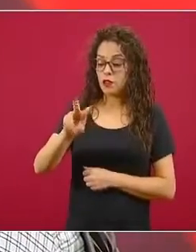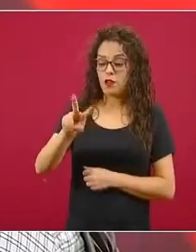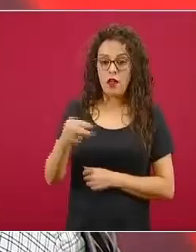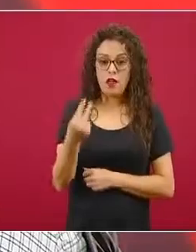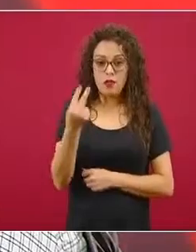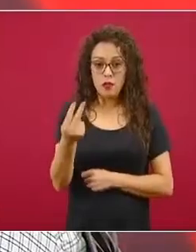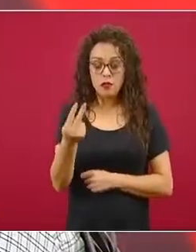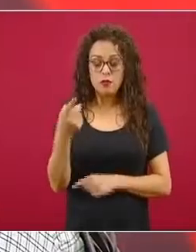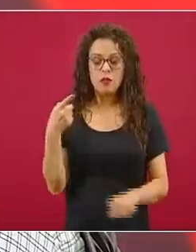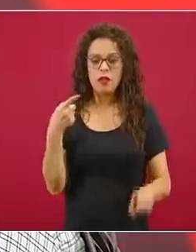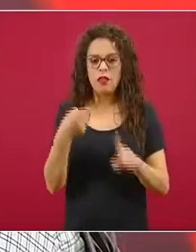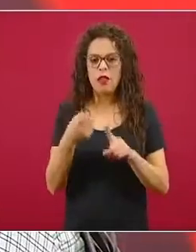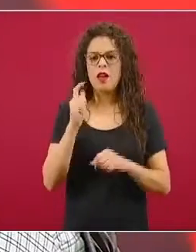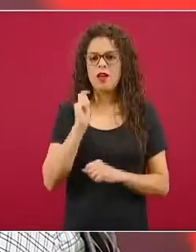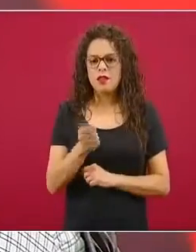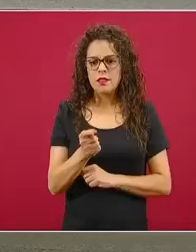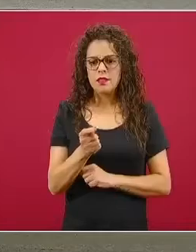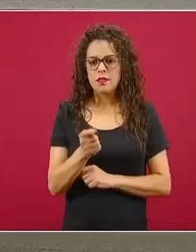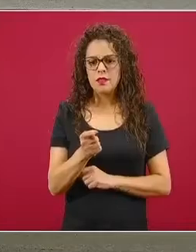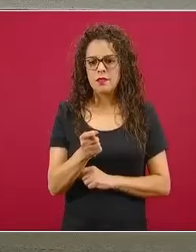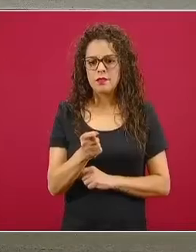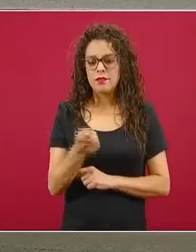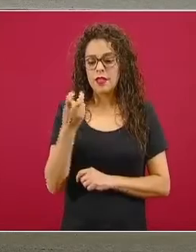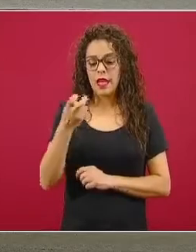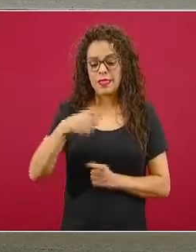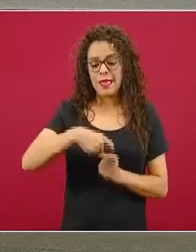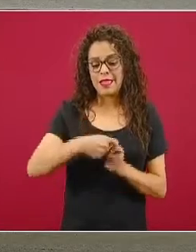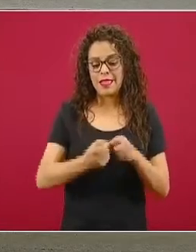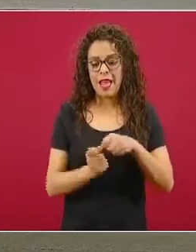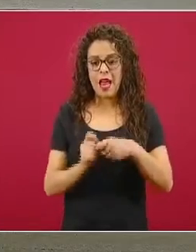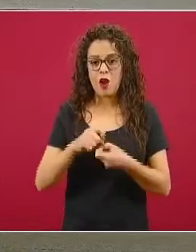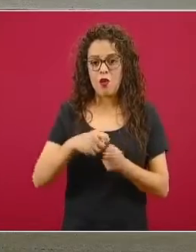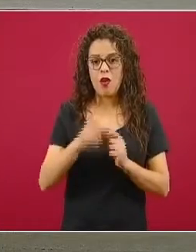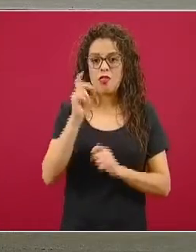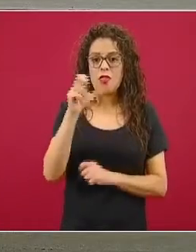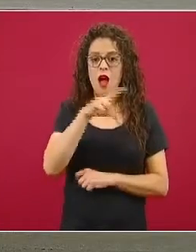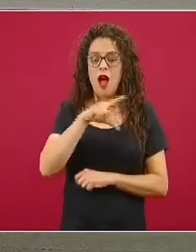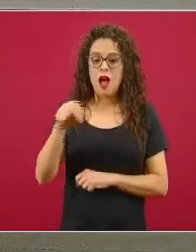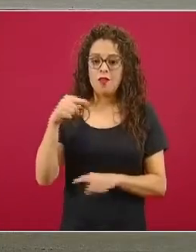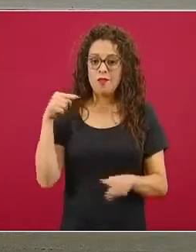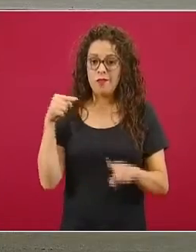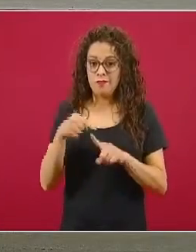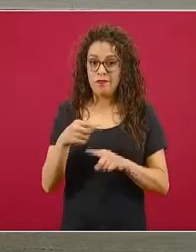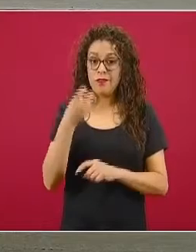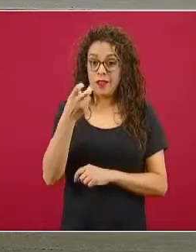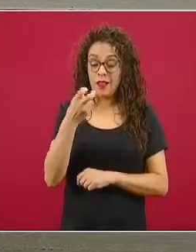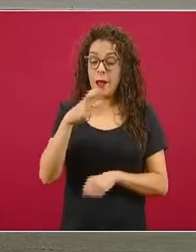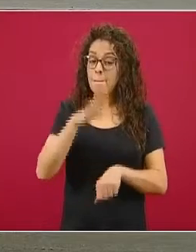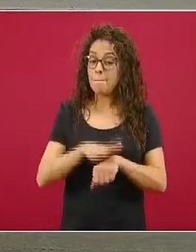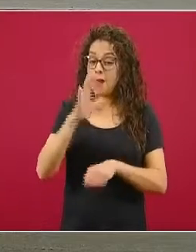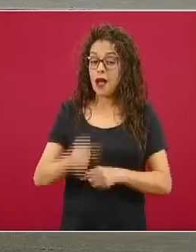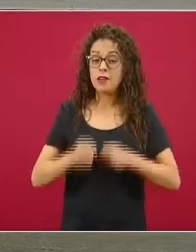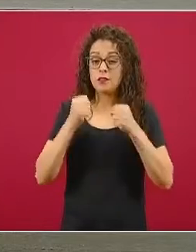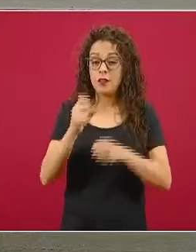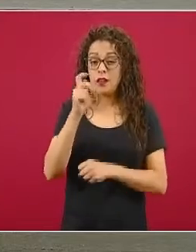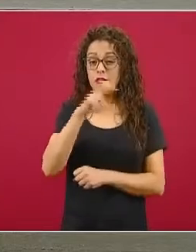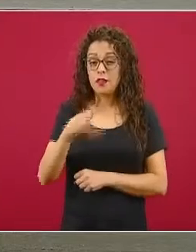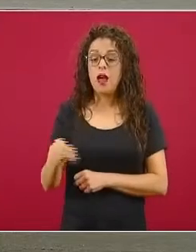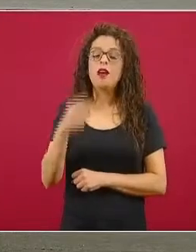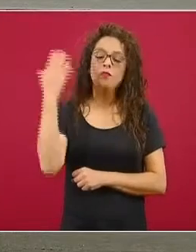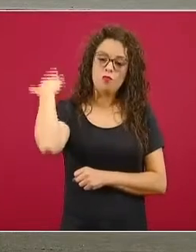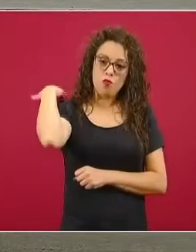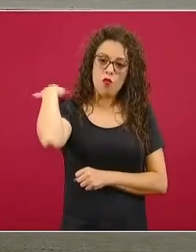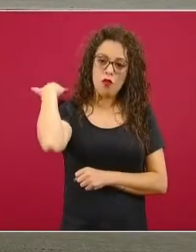una acción directa sobre estas células y por lo tanto sobre este órgano que es el pulmón. En la